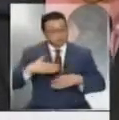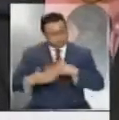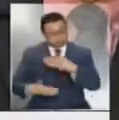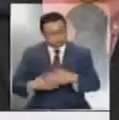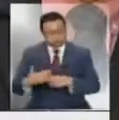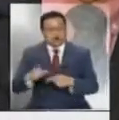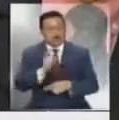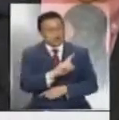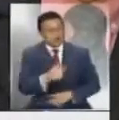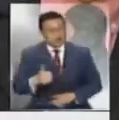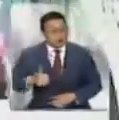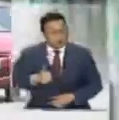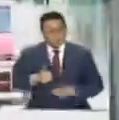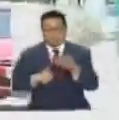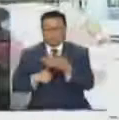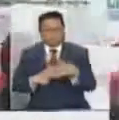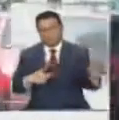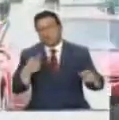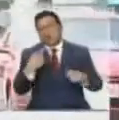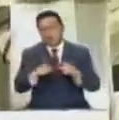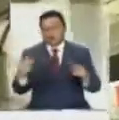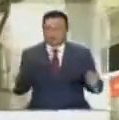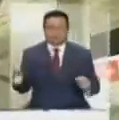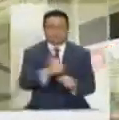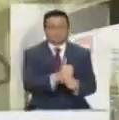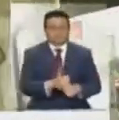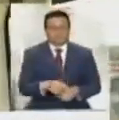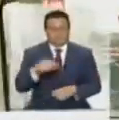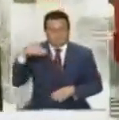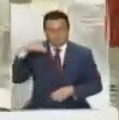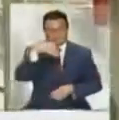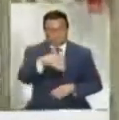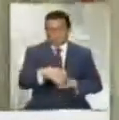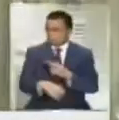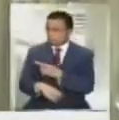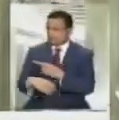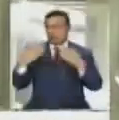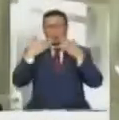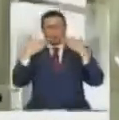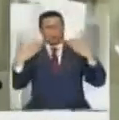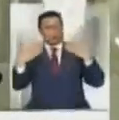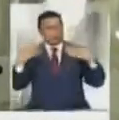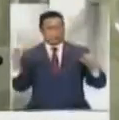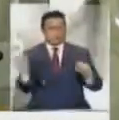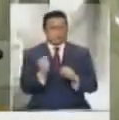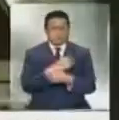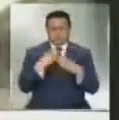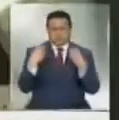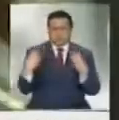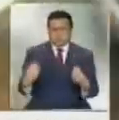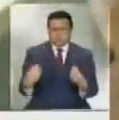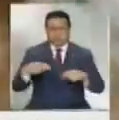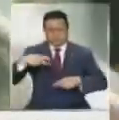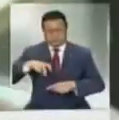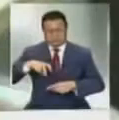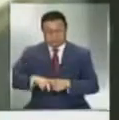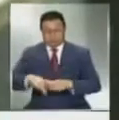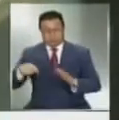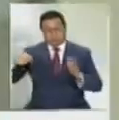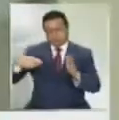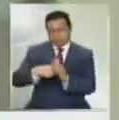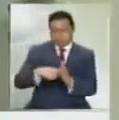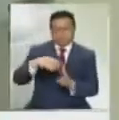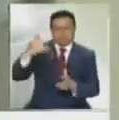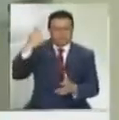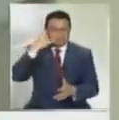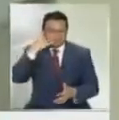ser relicitados rápidamente. De esta manera, buses como estos, que incluyen aire acondicionado, mejores asientos, soportes